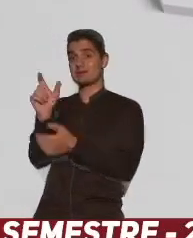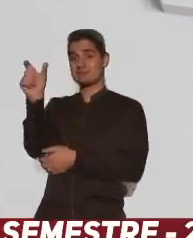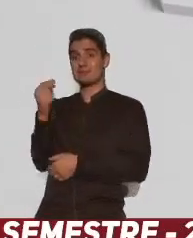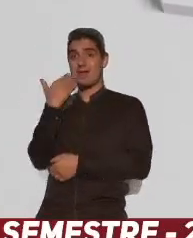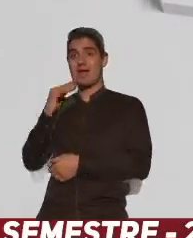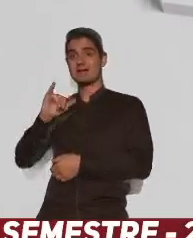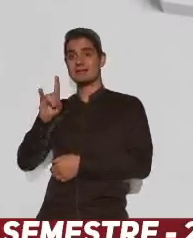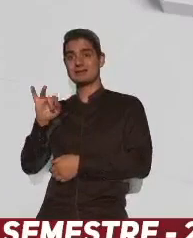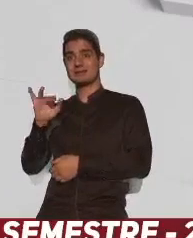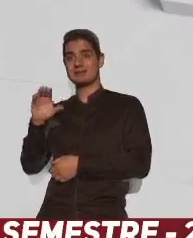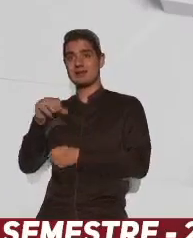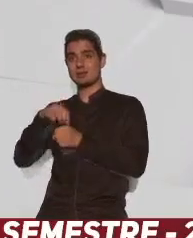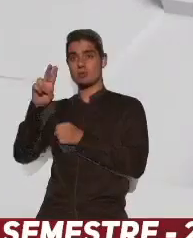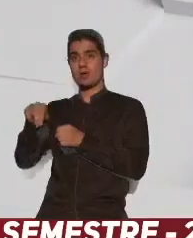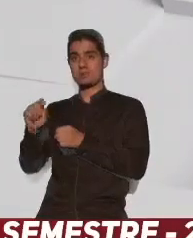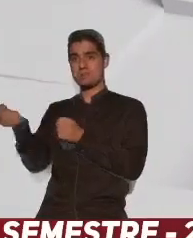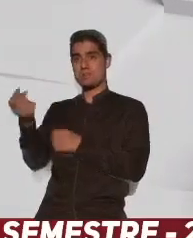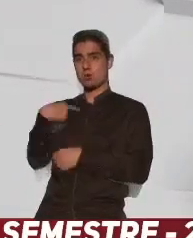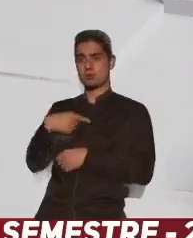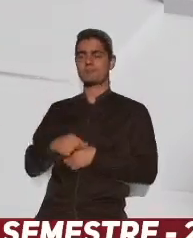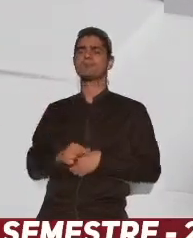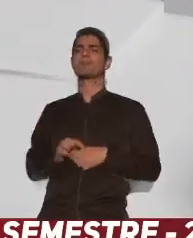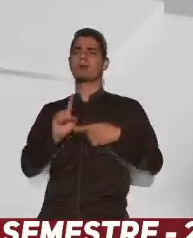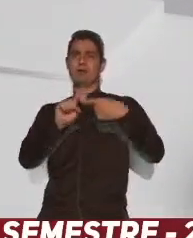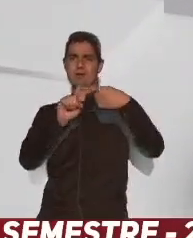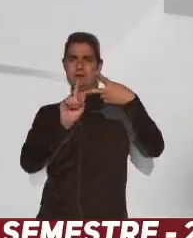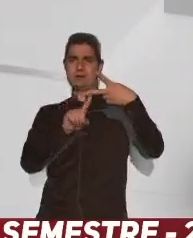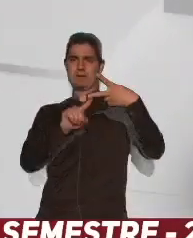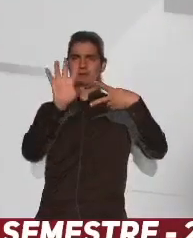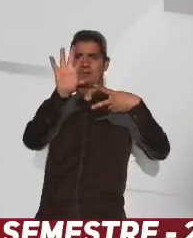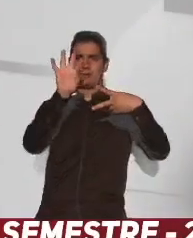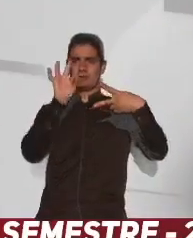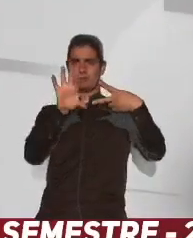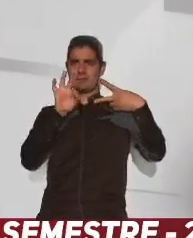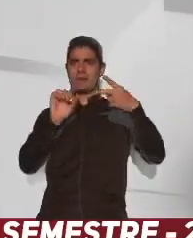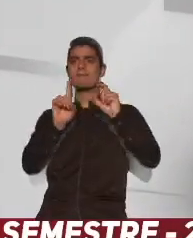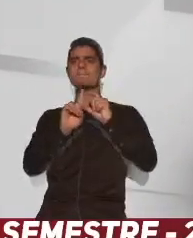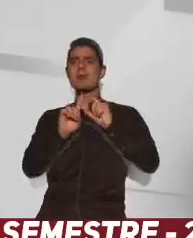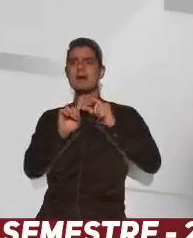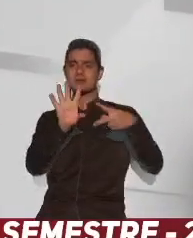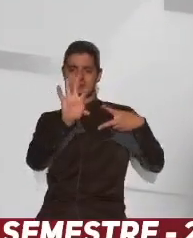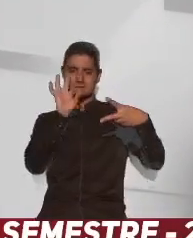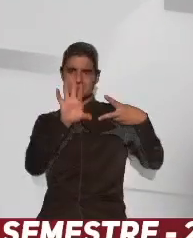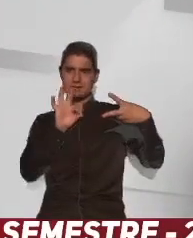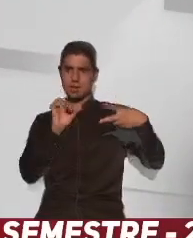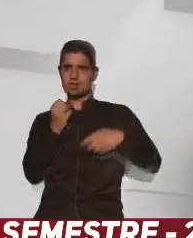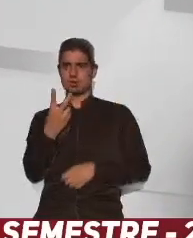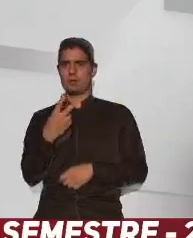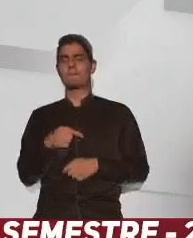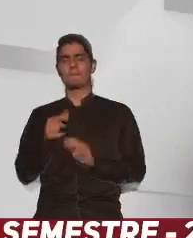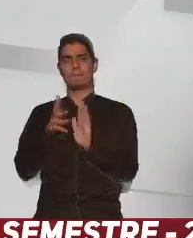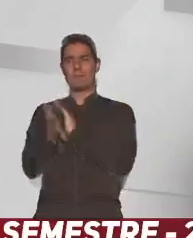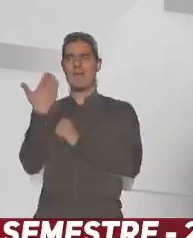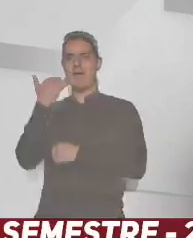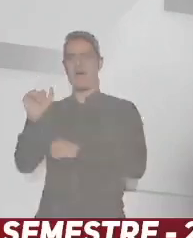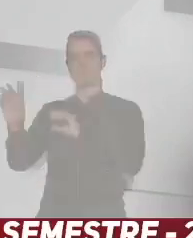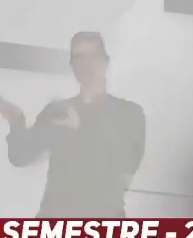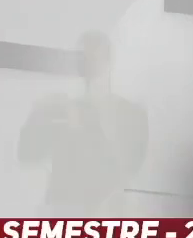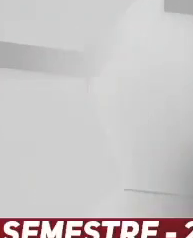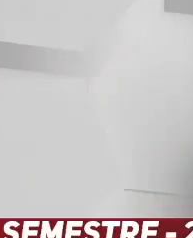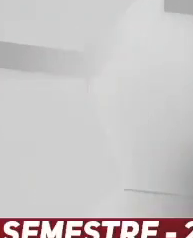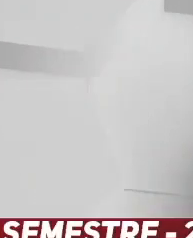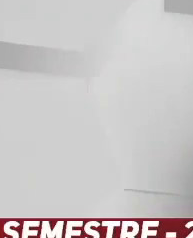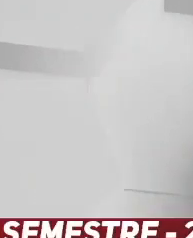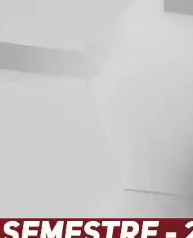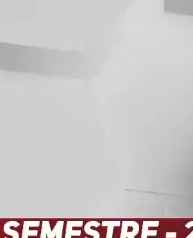destacar dos palabras puntuales de la pregunta que abordaba la señora Jessica en su cuestión. Una es